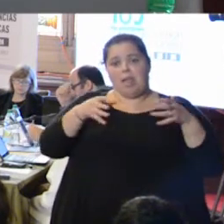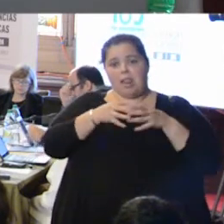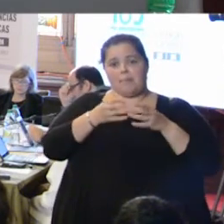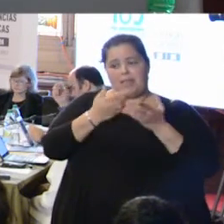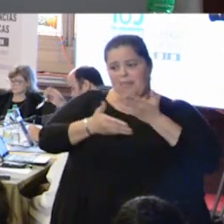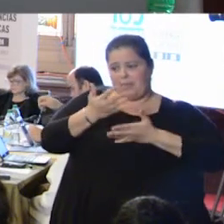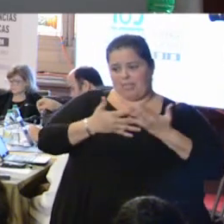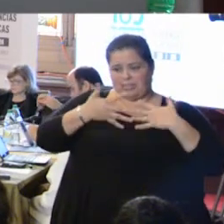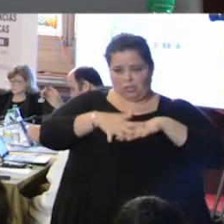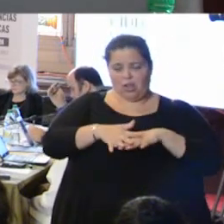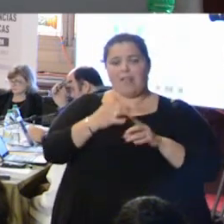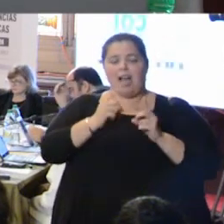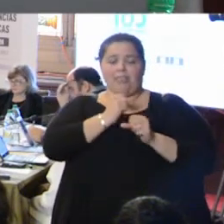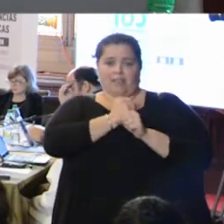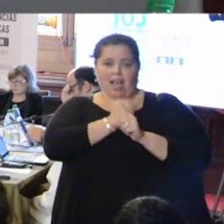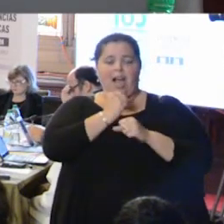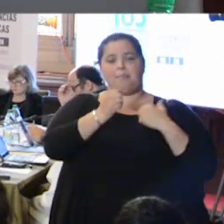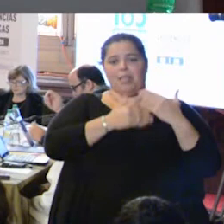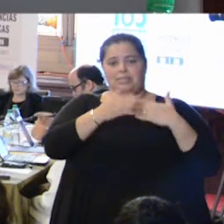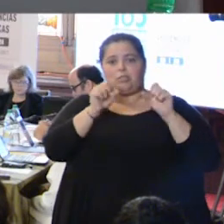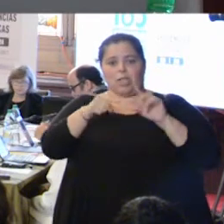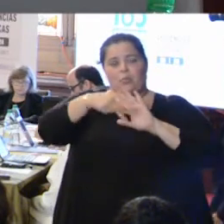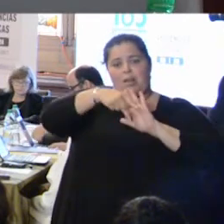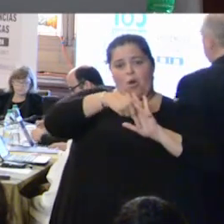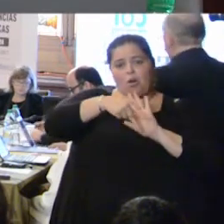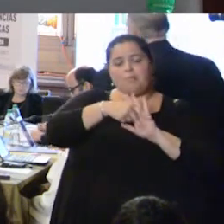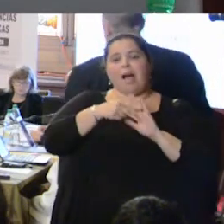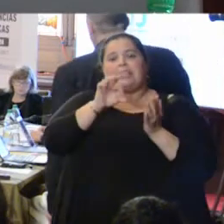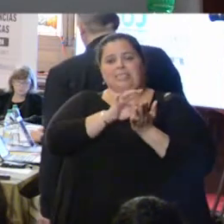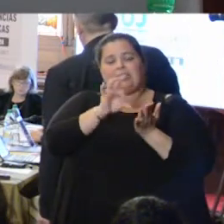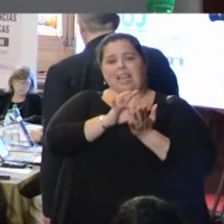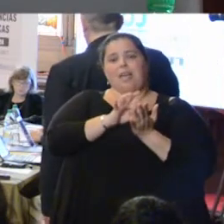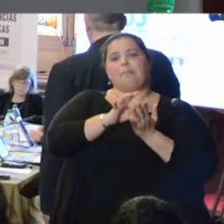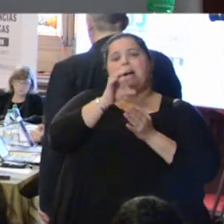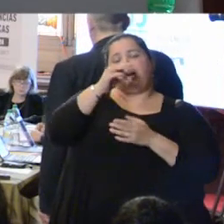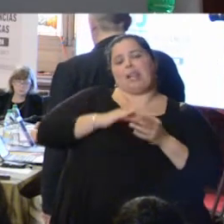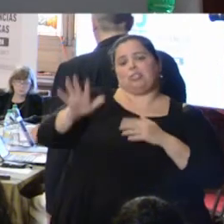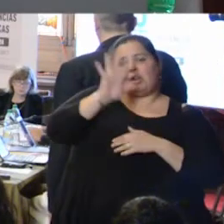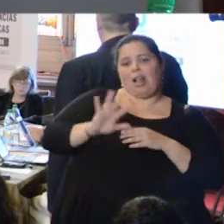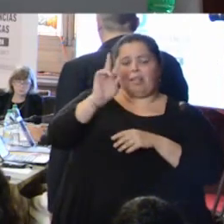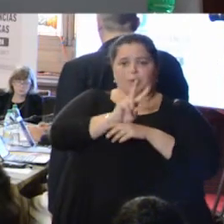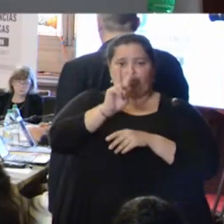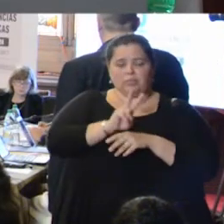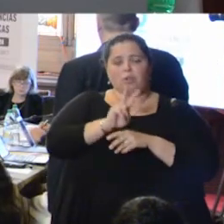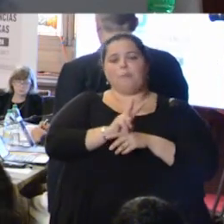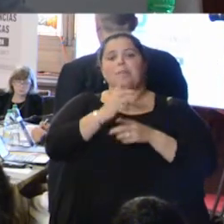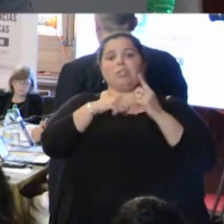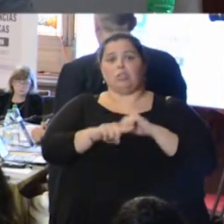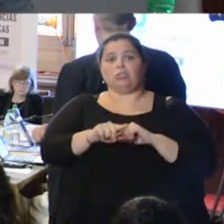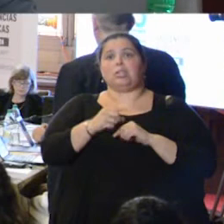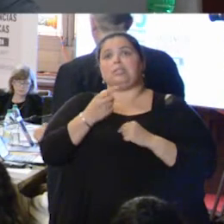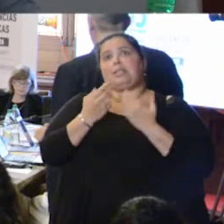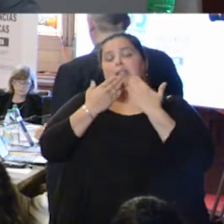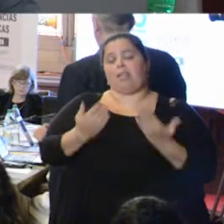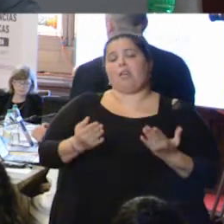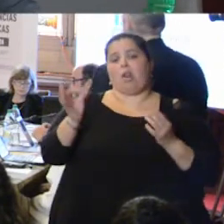trabajar para desarrollar la norma, el Sistema Nacional de Protección y sus posteriores protocolos. No siendo más, agradezco la oportunidad y le cedo la